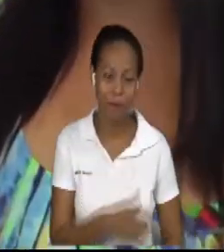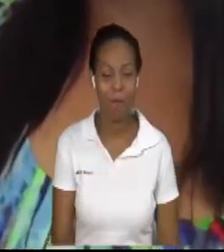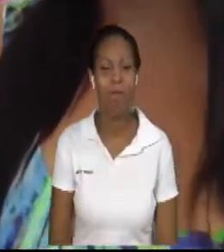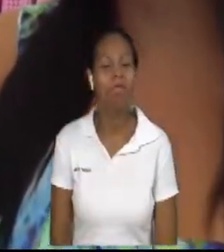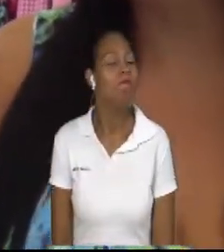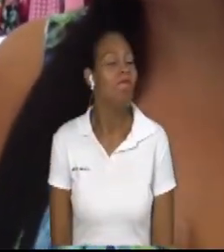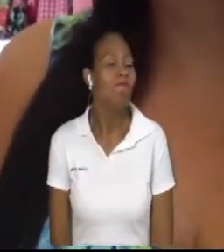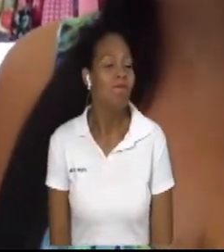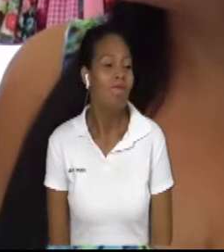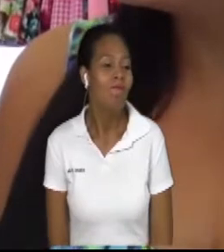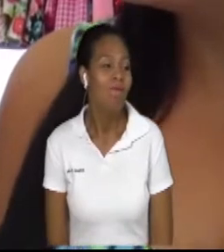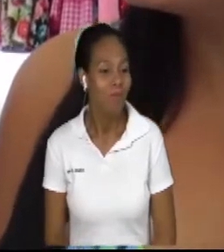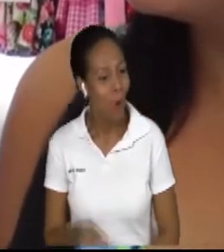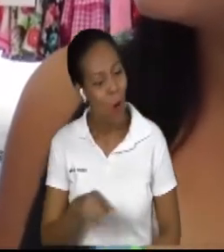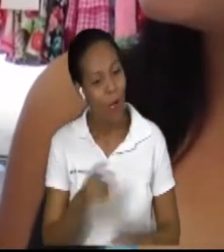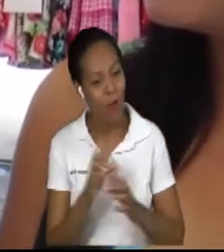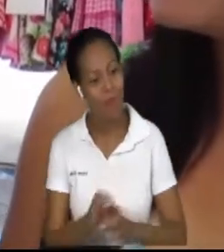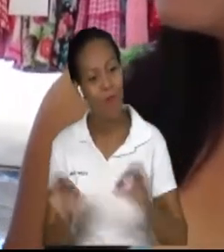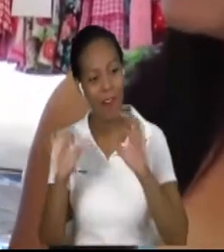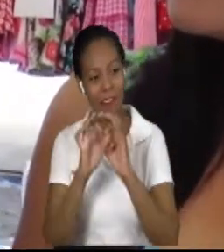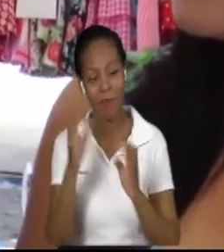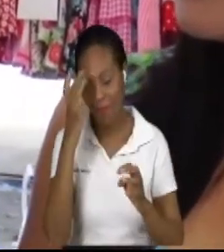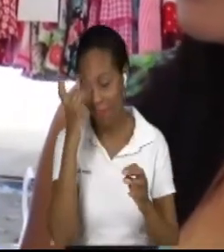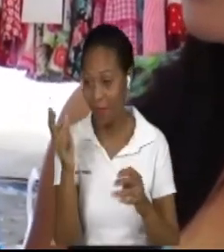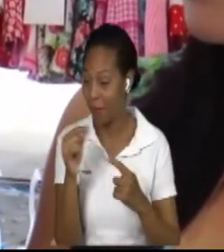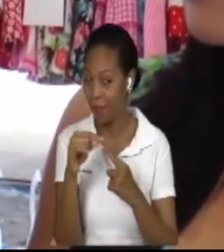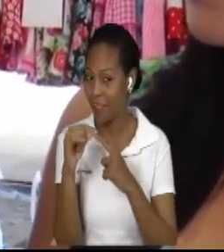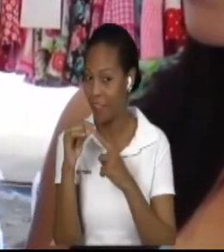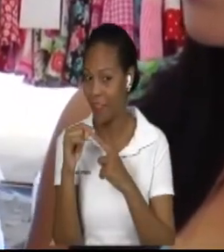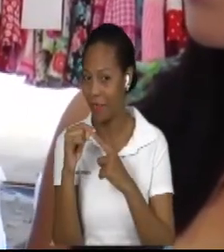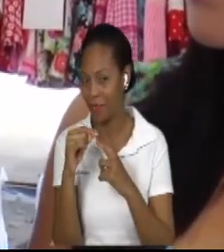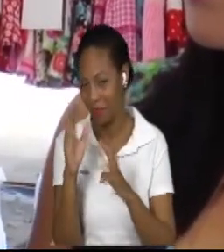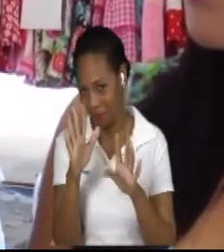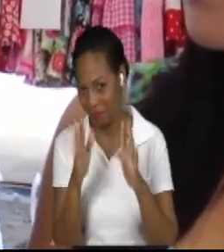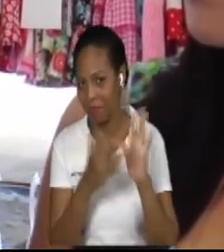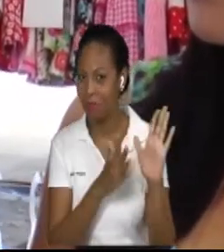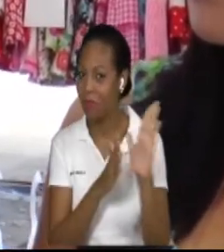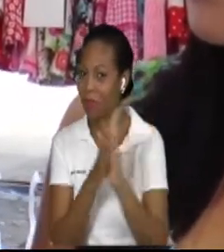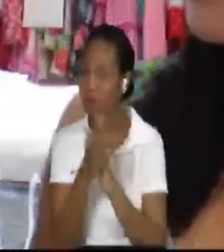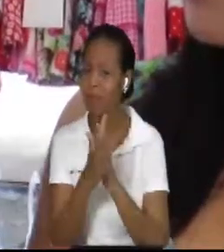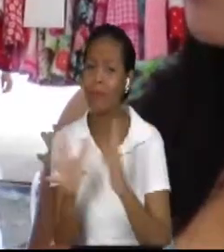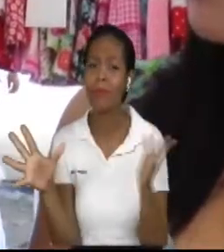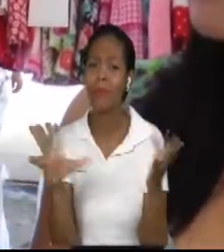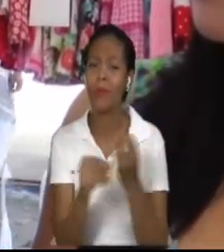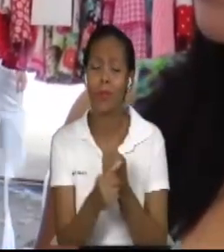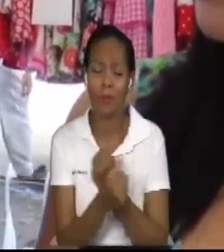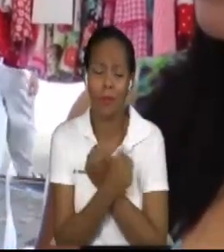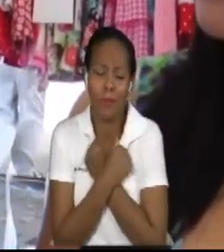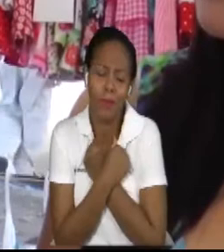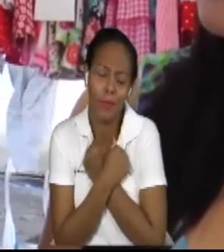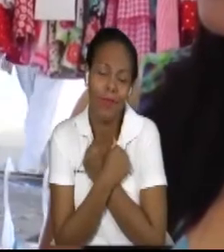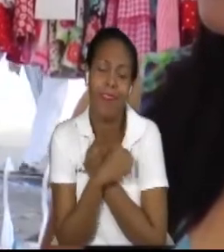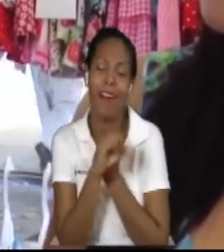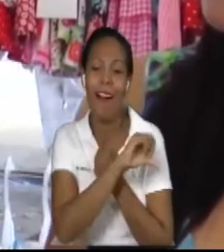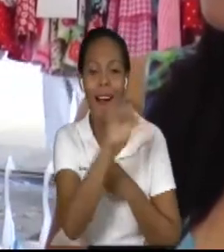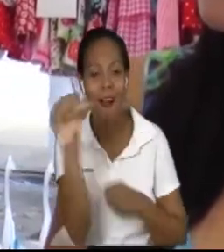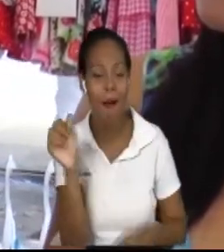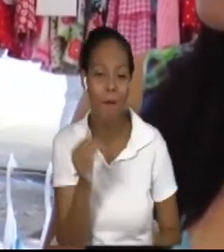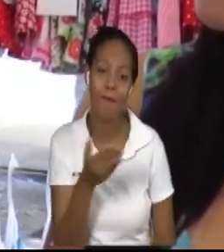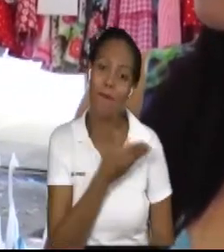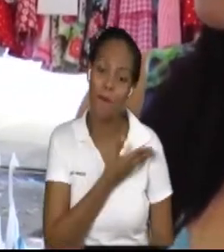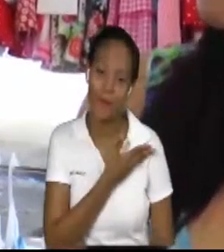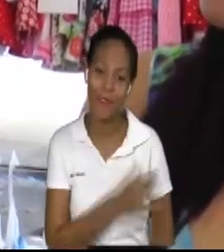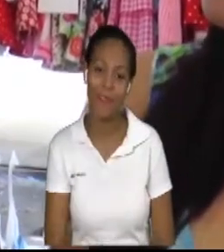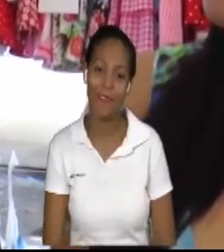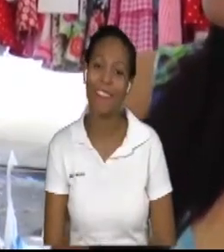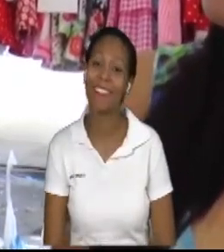importante, primero, como lo decías, mandarle un mensaje de mucho cariño para nuestras madres. Nosotros estamos desarrollando